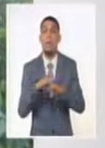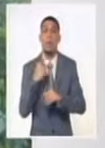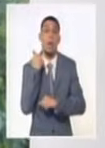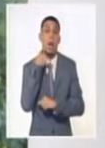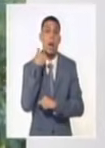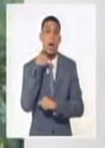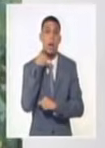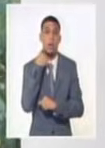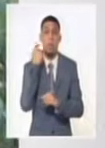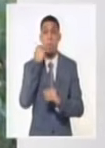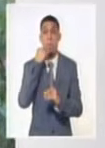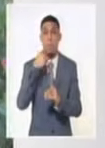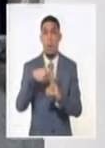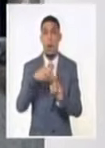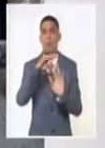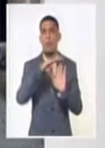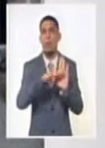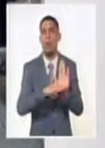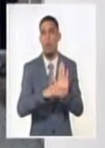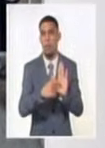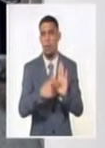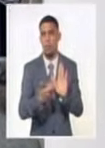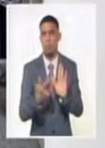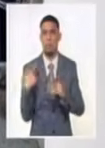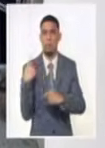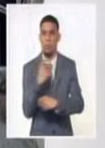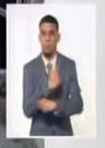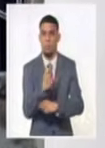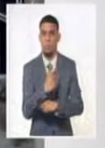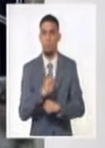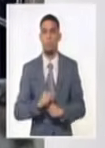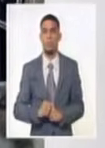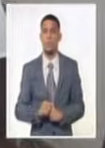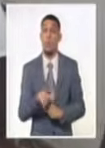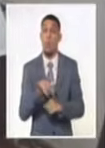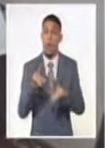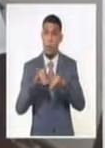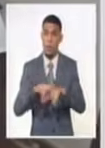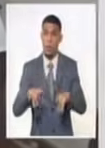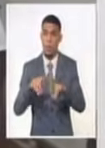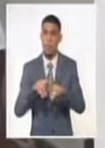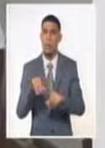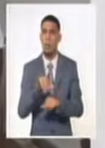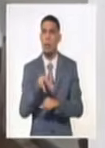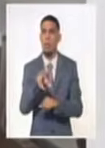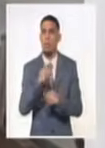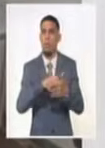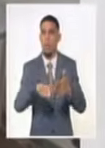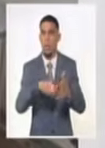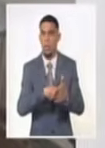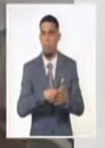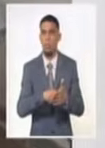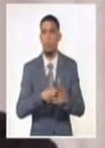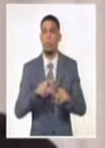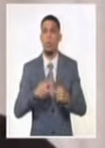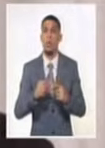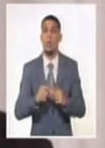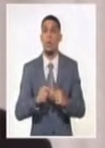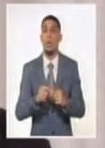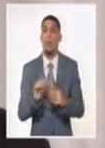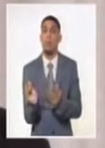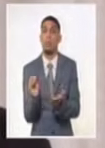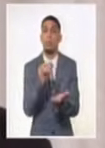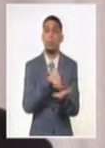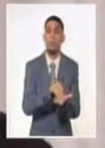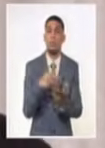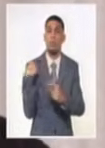de formación que tienen, y por supuesto la universidad ha tenido también un papel protagónico porque ha puesto profesores que van